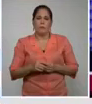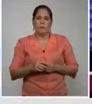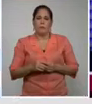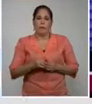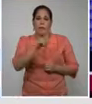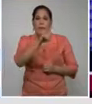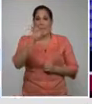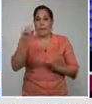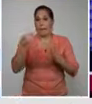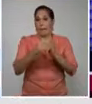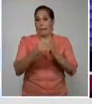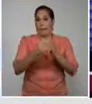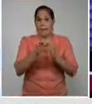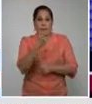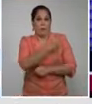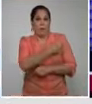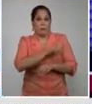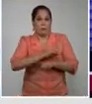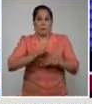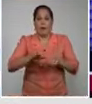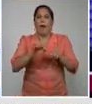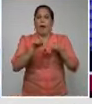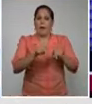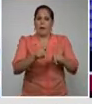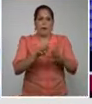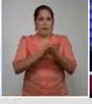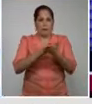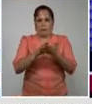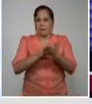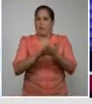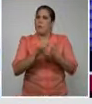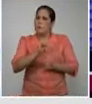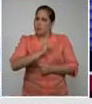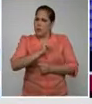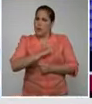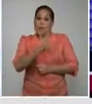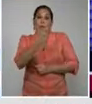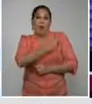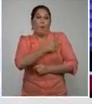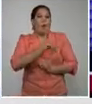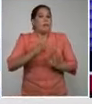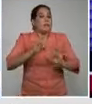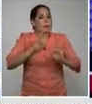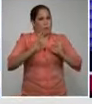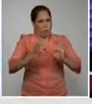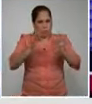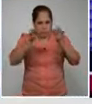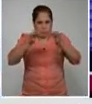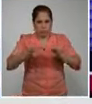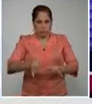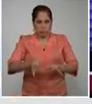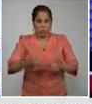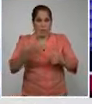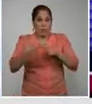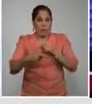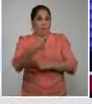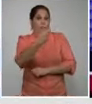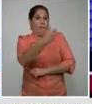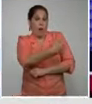100.000 dosis aplicadas. Entonces, estamos apostando a un candidato vacunal muy seguro y a un candidato vacunal que,